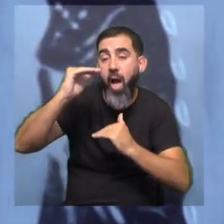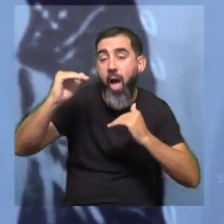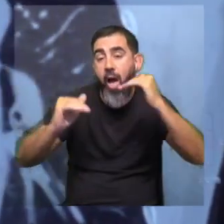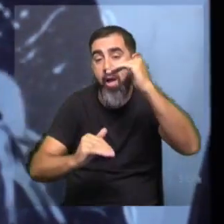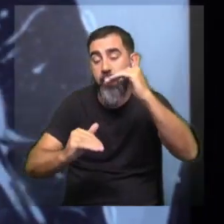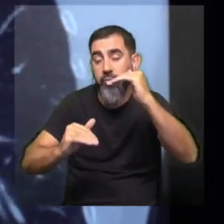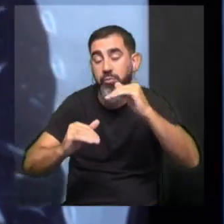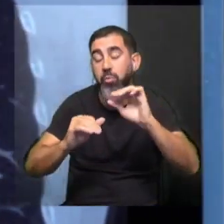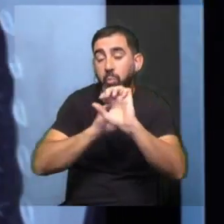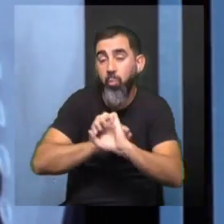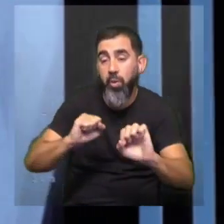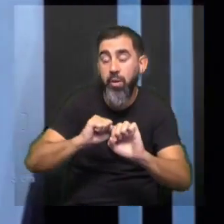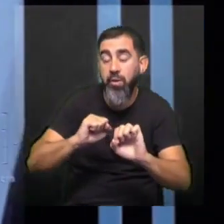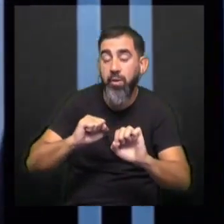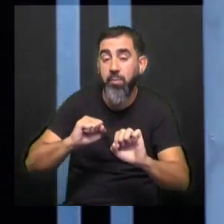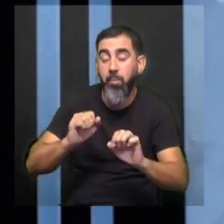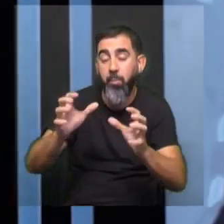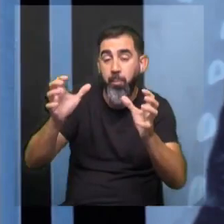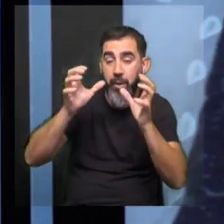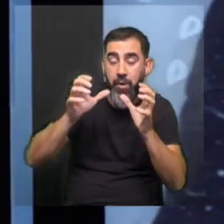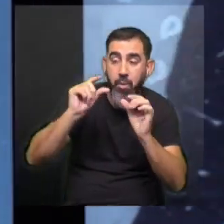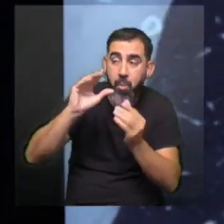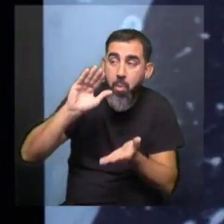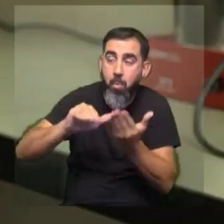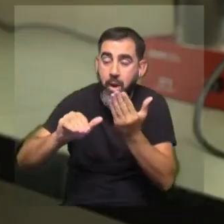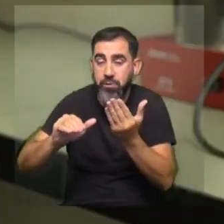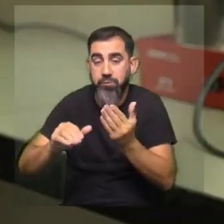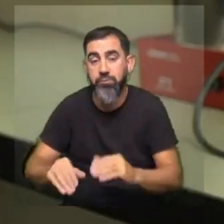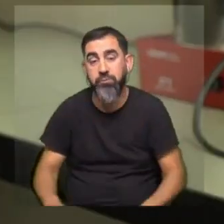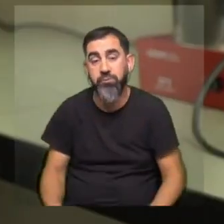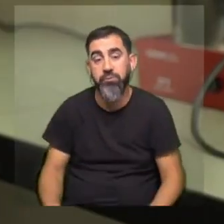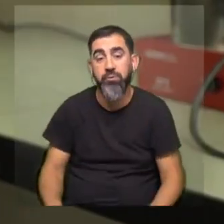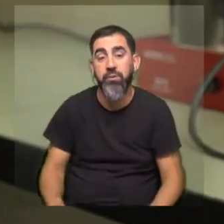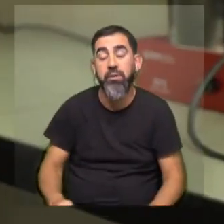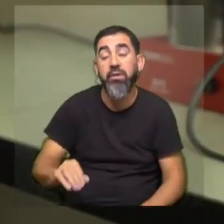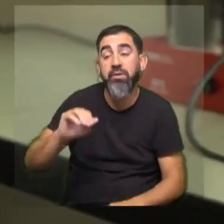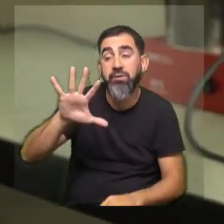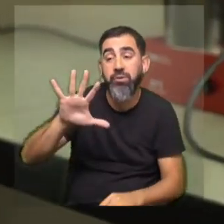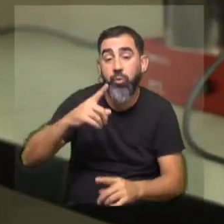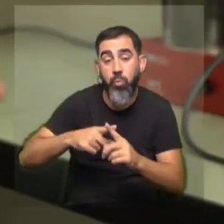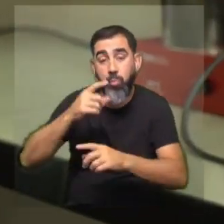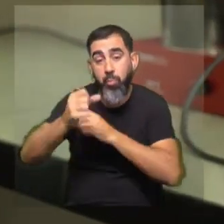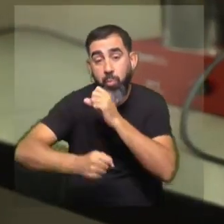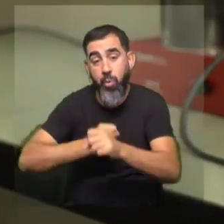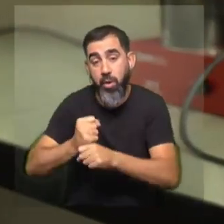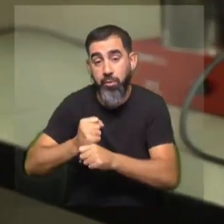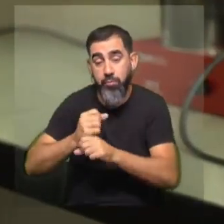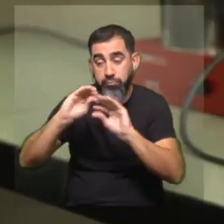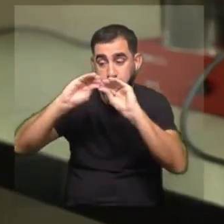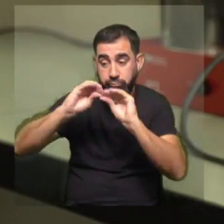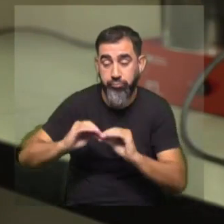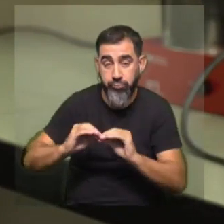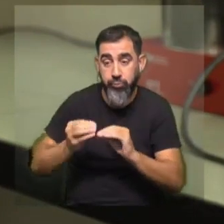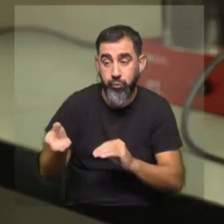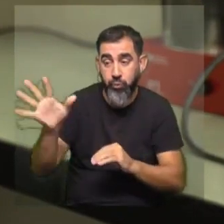rayos cósmicos y hay menos atmósfera, puede recibir más radiación. Si recibimos 5 todos los años, como suma de todo lo que pasa todos los